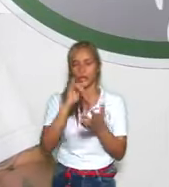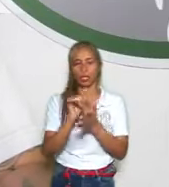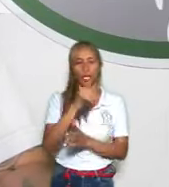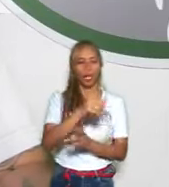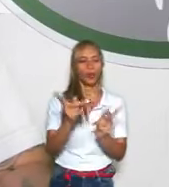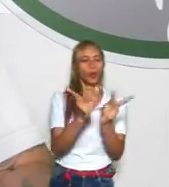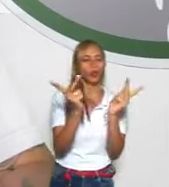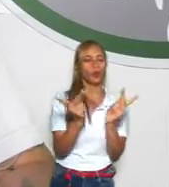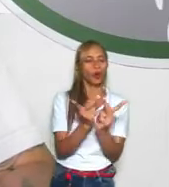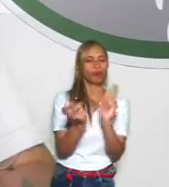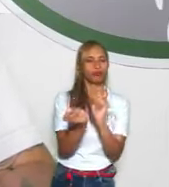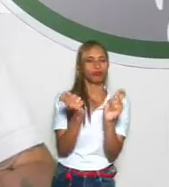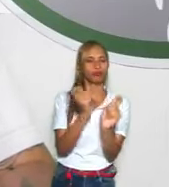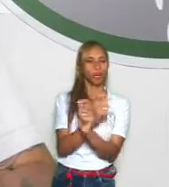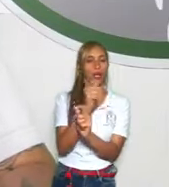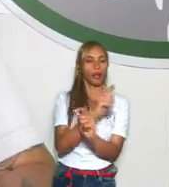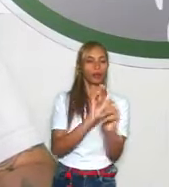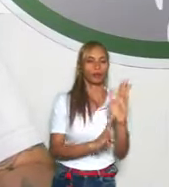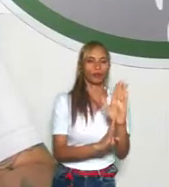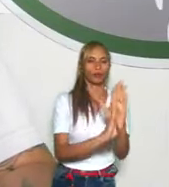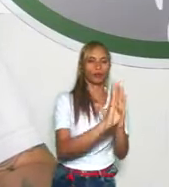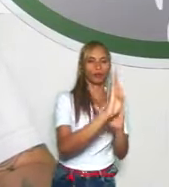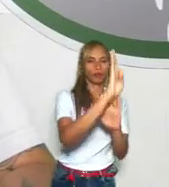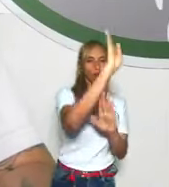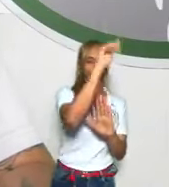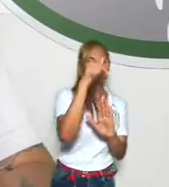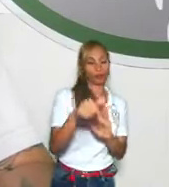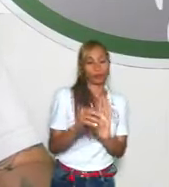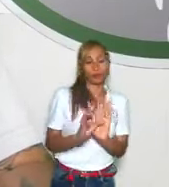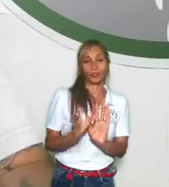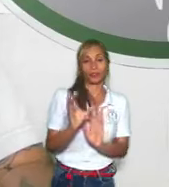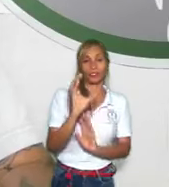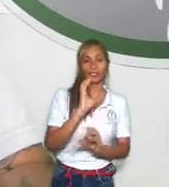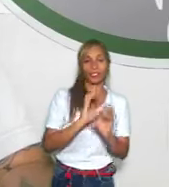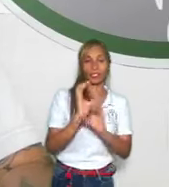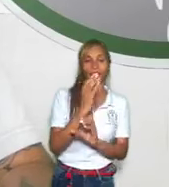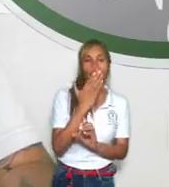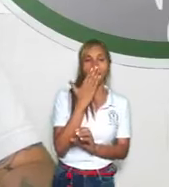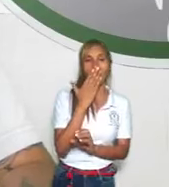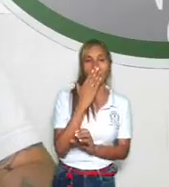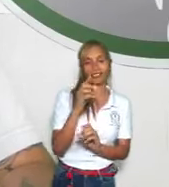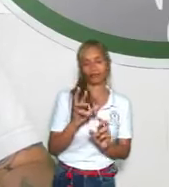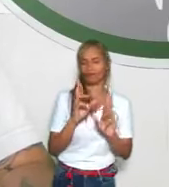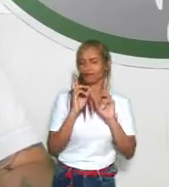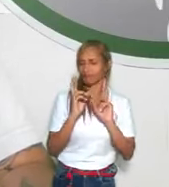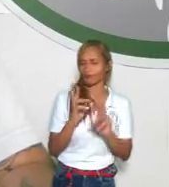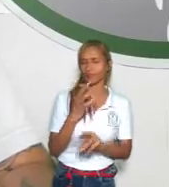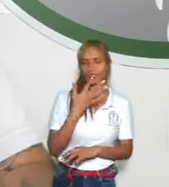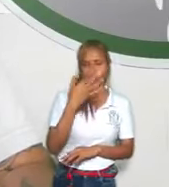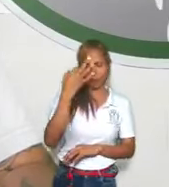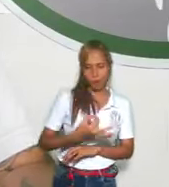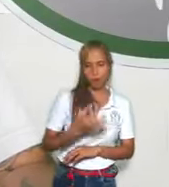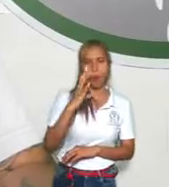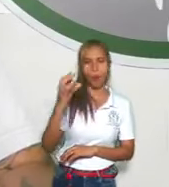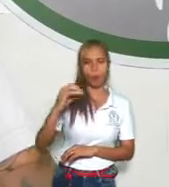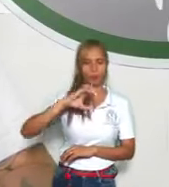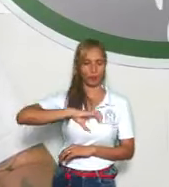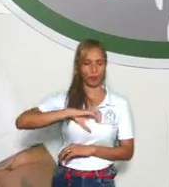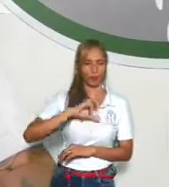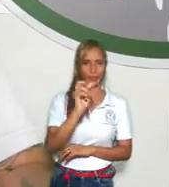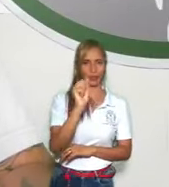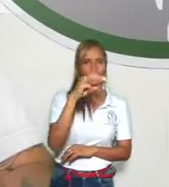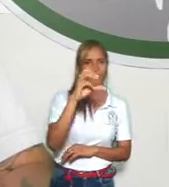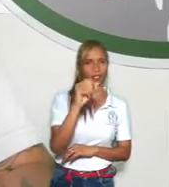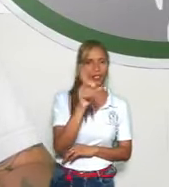y competitividad para nuestro municipio, y seguro así también lo quiere nuestro alcalde, Juan Sebastián Ramos Velasco, que